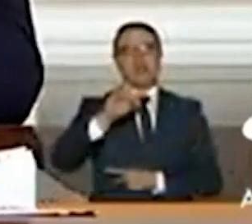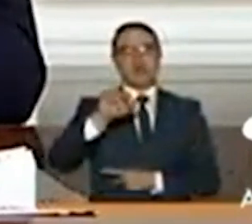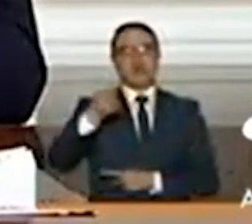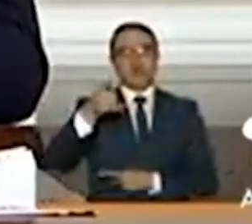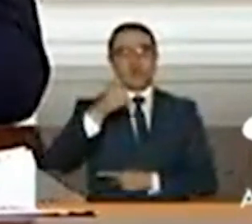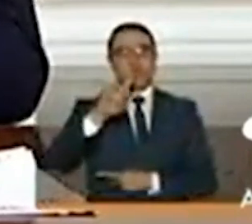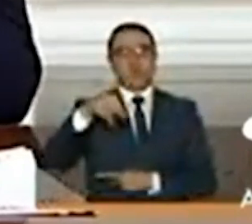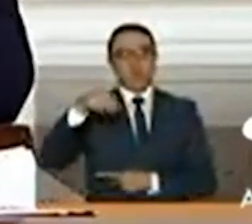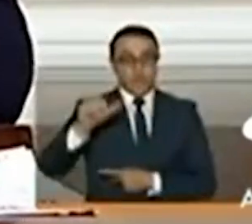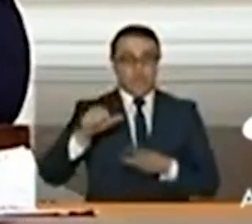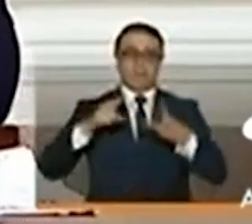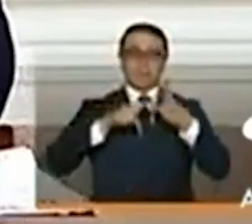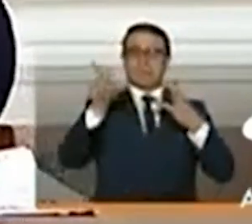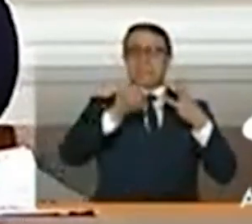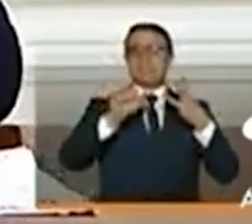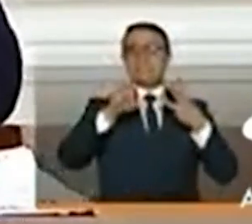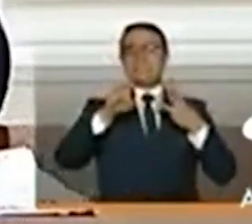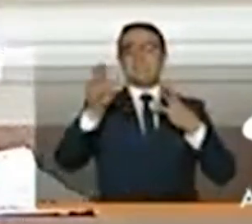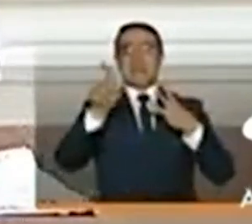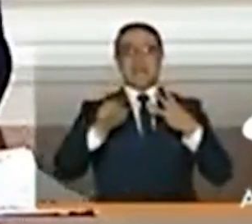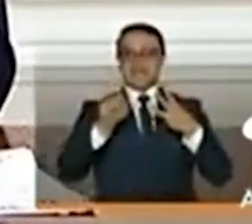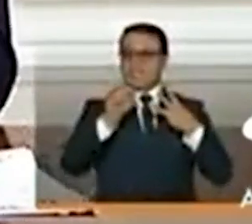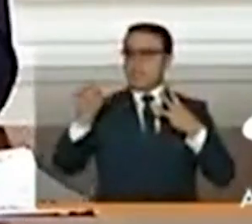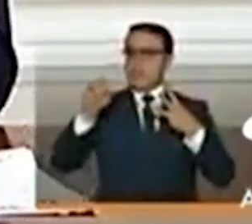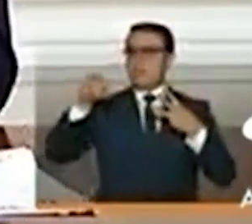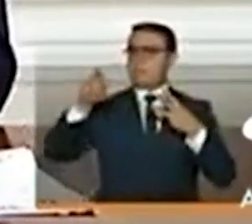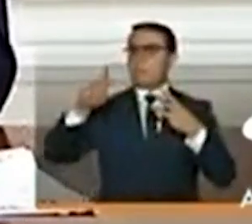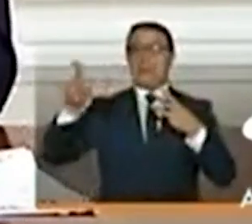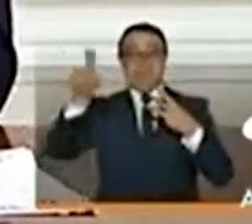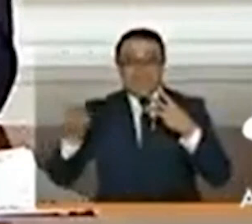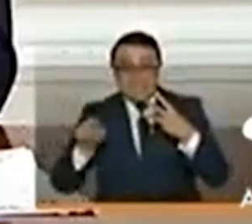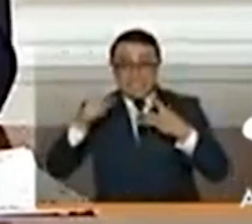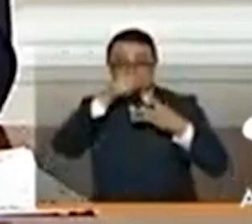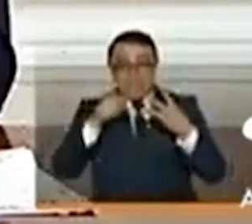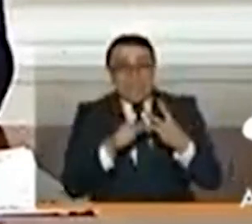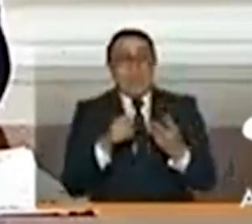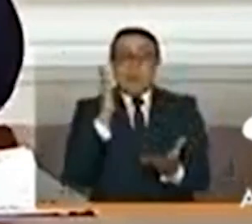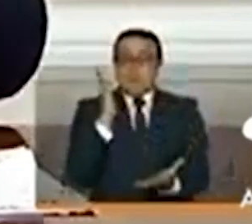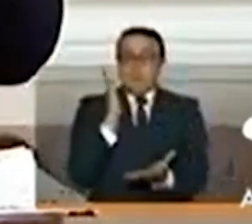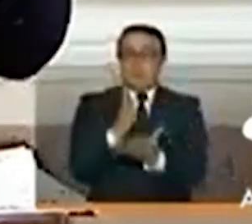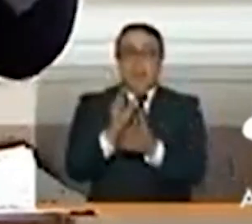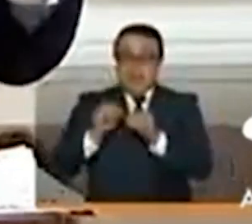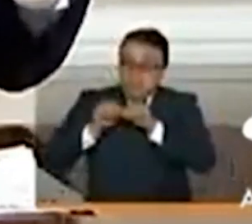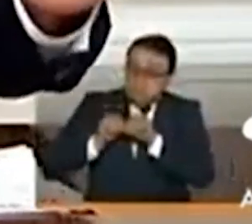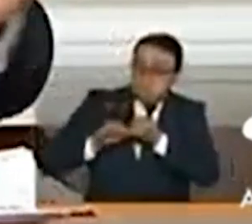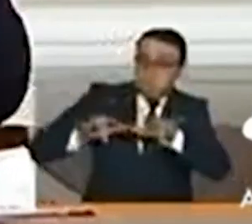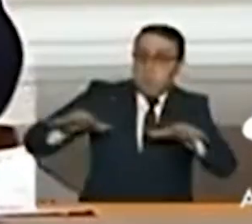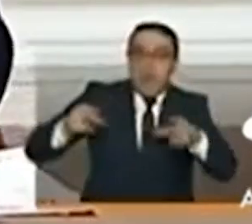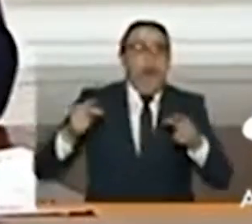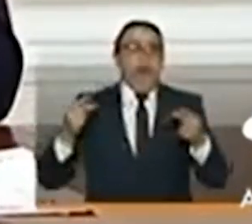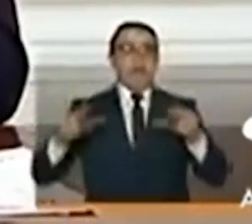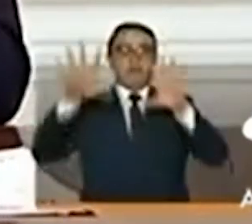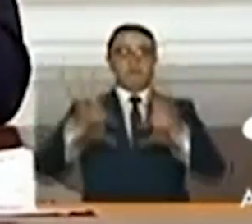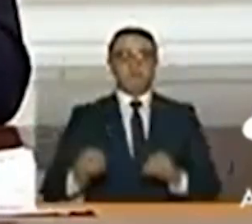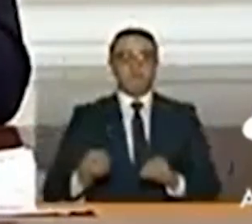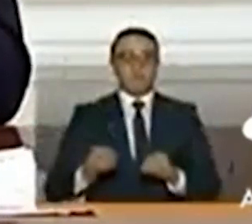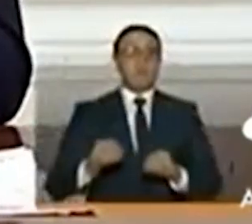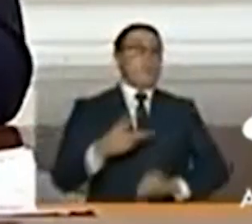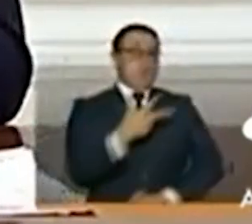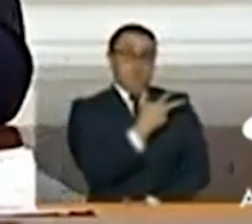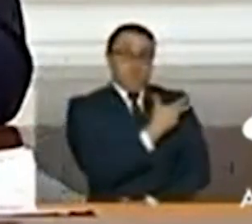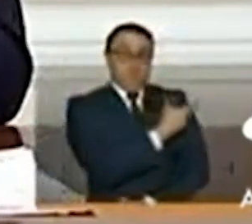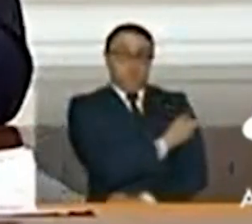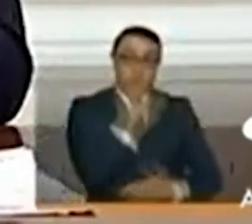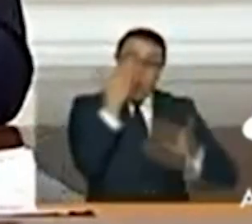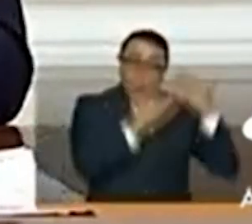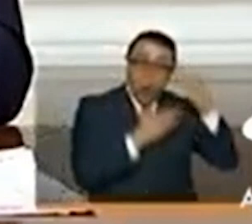SARS, MERS, trajeron otro nuevo reto. Esas pandemias terminaron y no se habían concluido los ensayos sobre